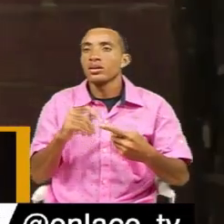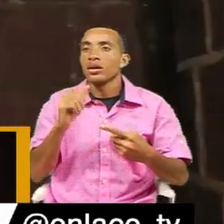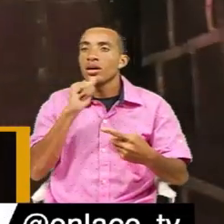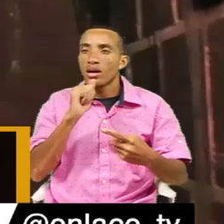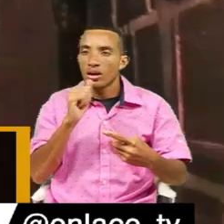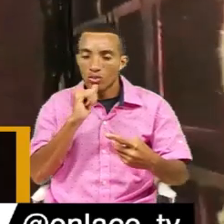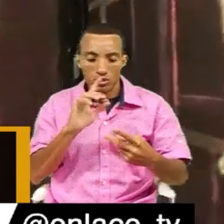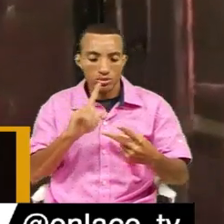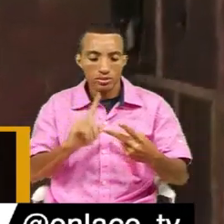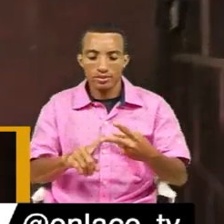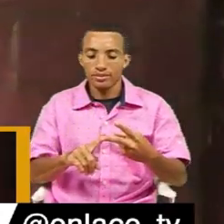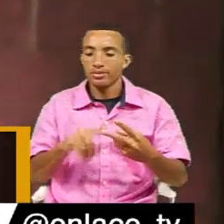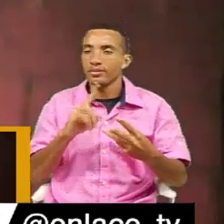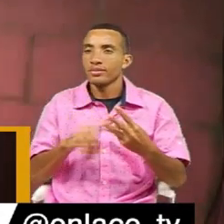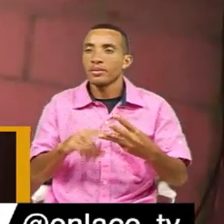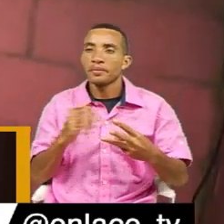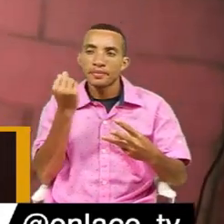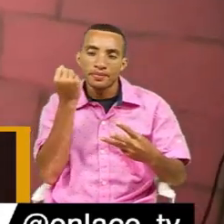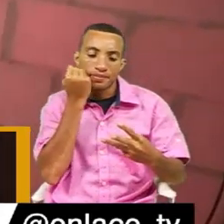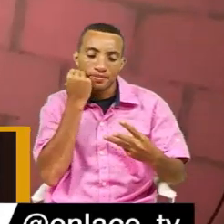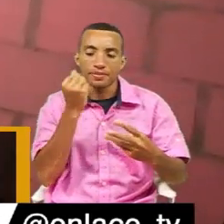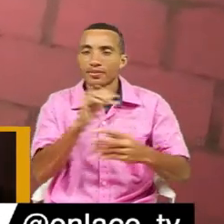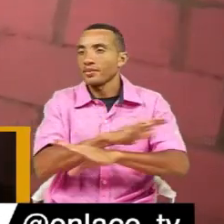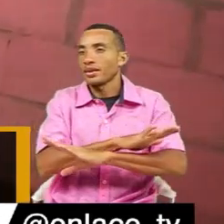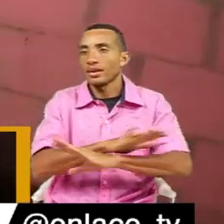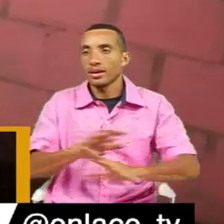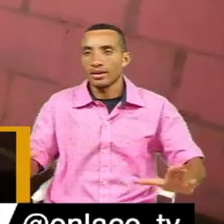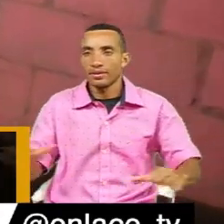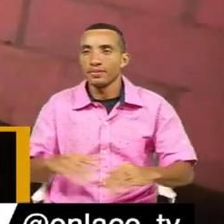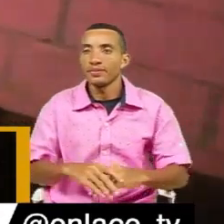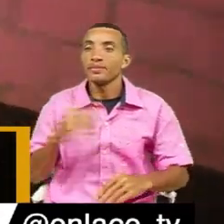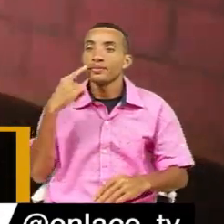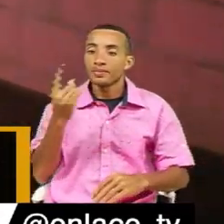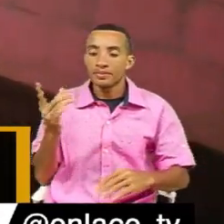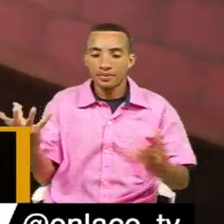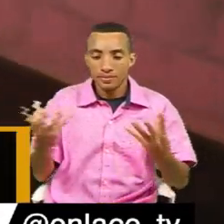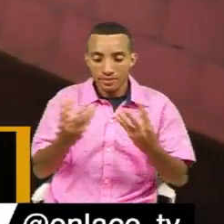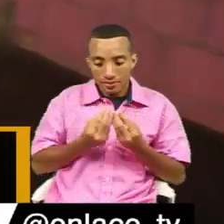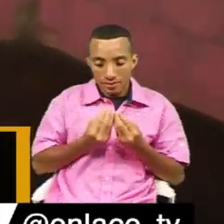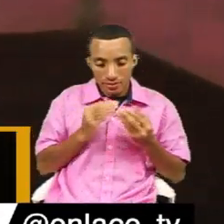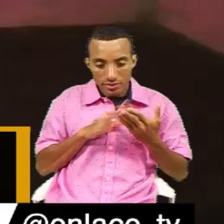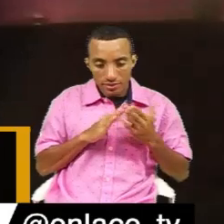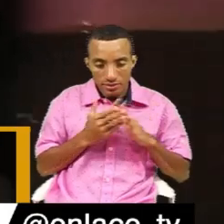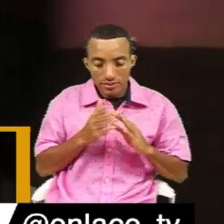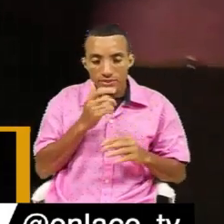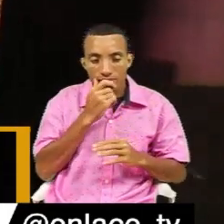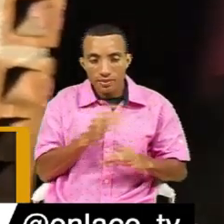de gas, pues tiene en estos momentos. Precisamente pues la Junta de Acción Comunal ha emprendido